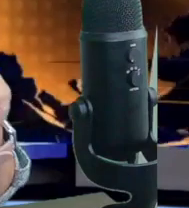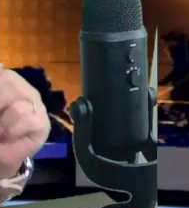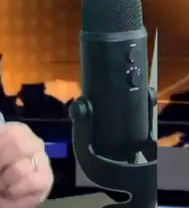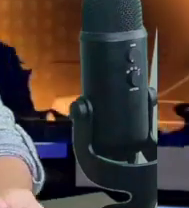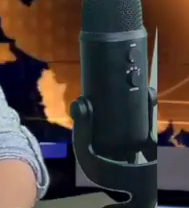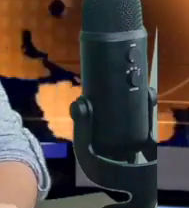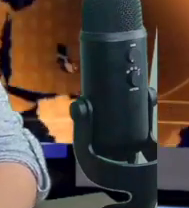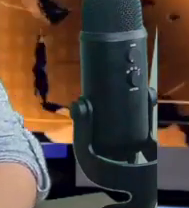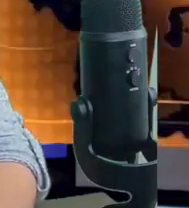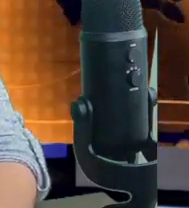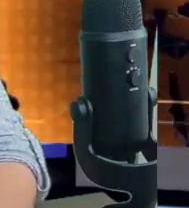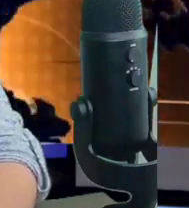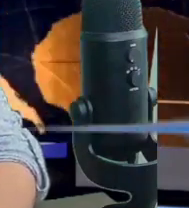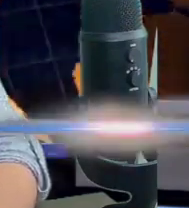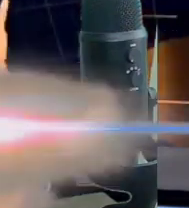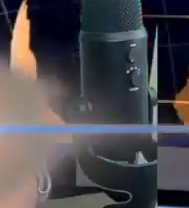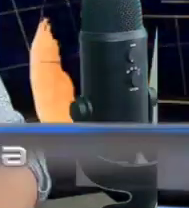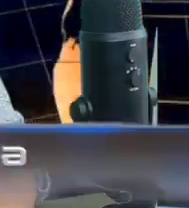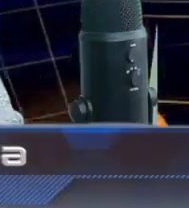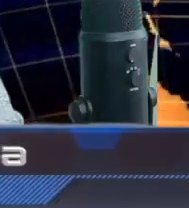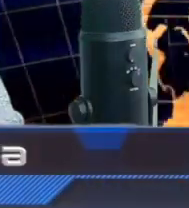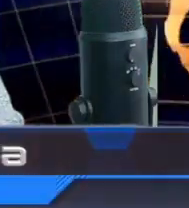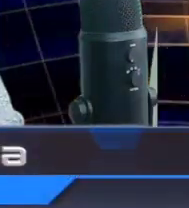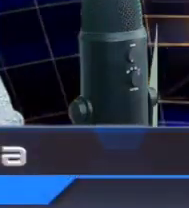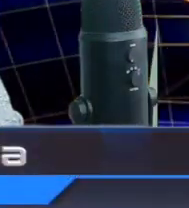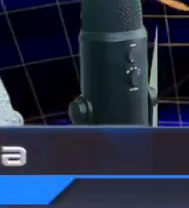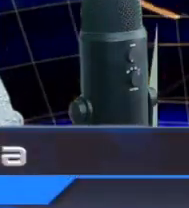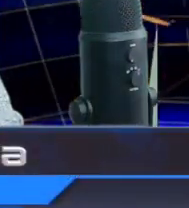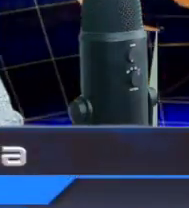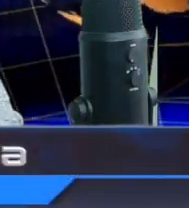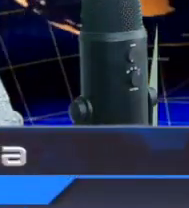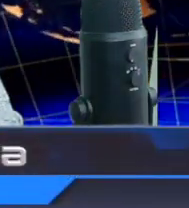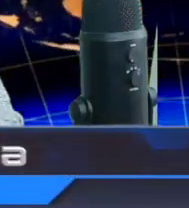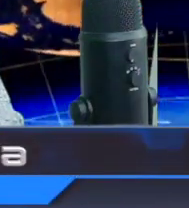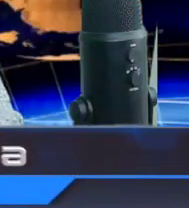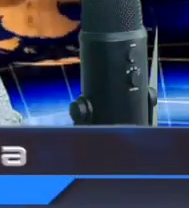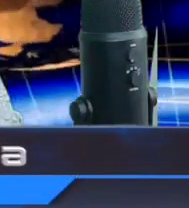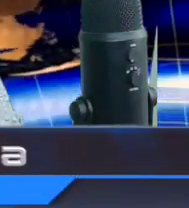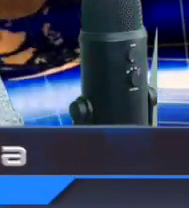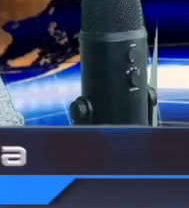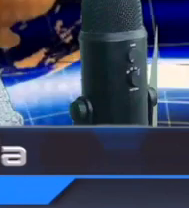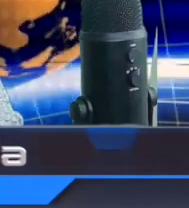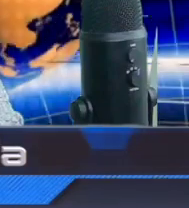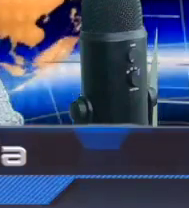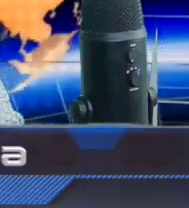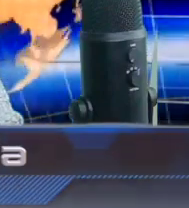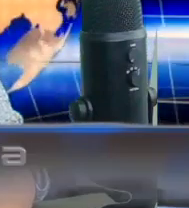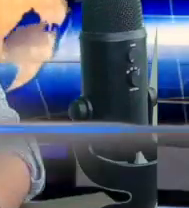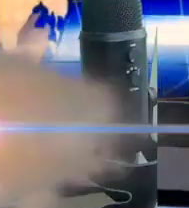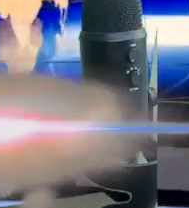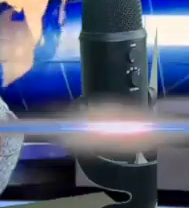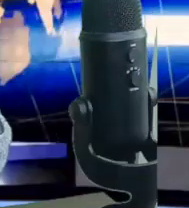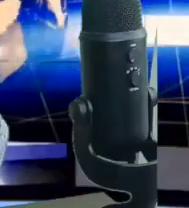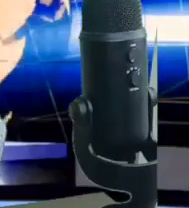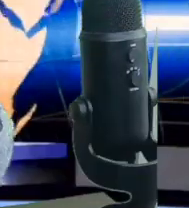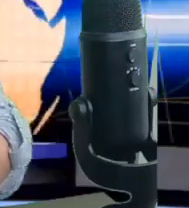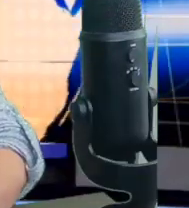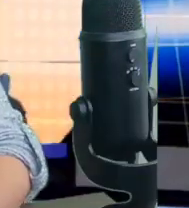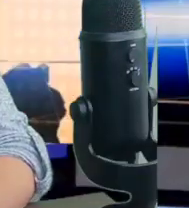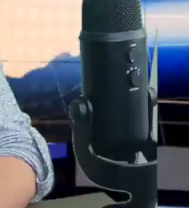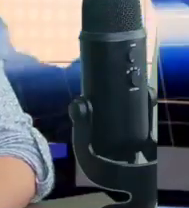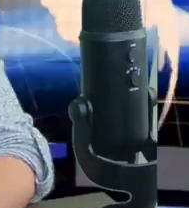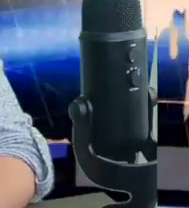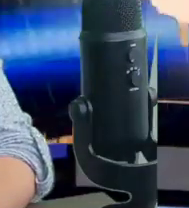Patriotas, ¿cómo están? Bienvenidos a este su canal Patria 24/7. Yo soy Carolina García y como siempre es un gusto y un placer estar con todos